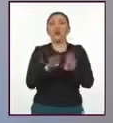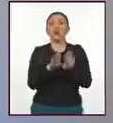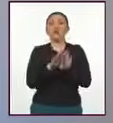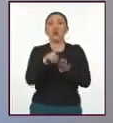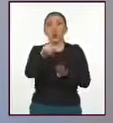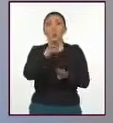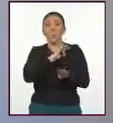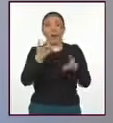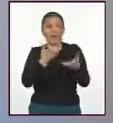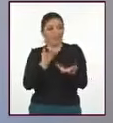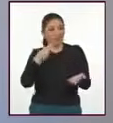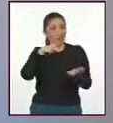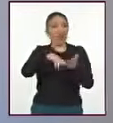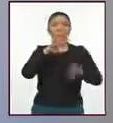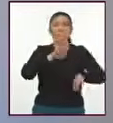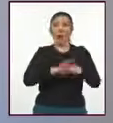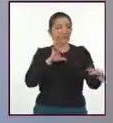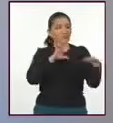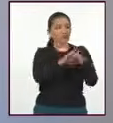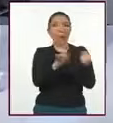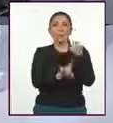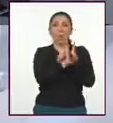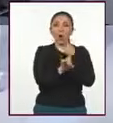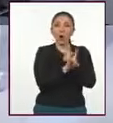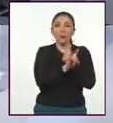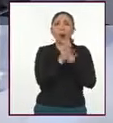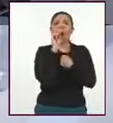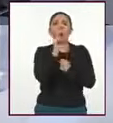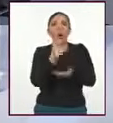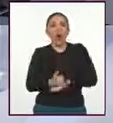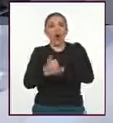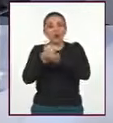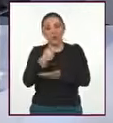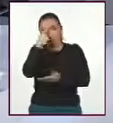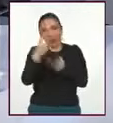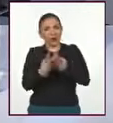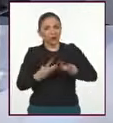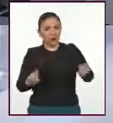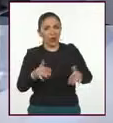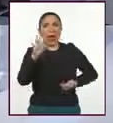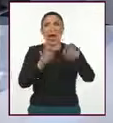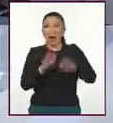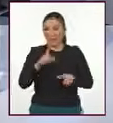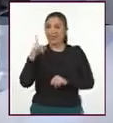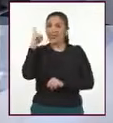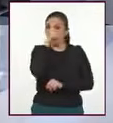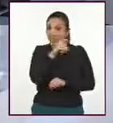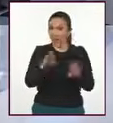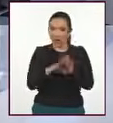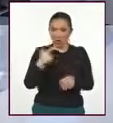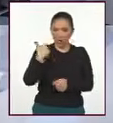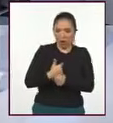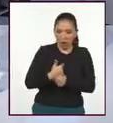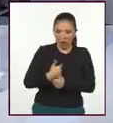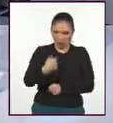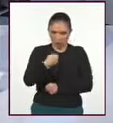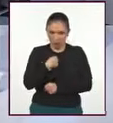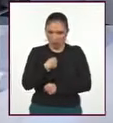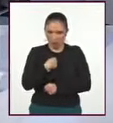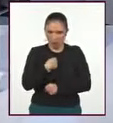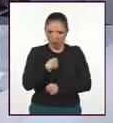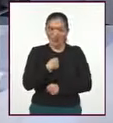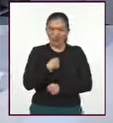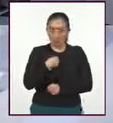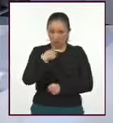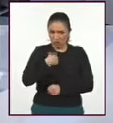del problema o formar más parte de la solución. Hay veces que sí cuesta trabajo identificar si uno ha sido